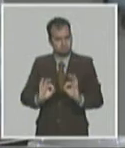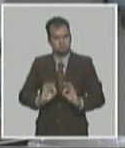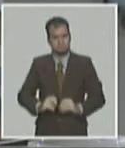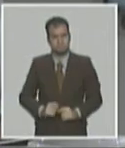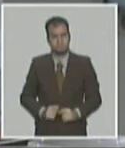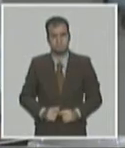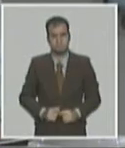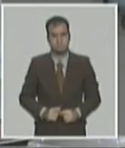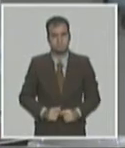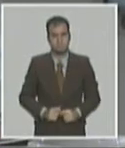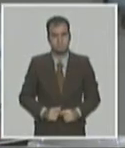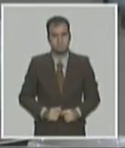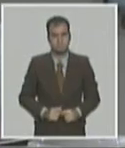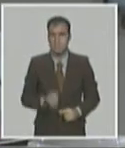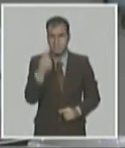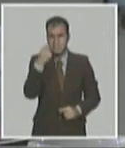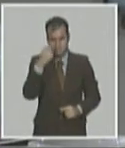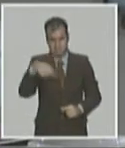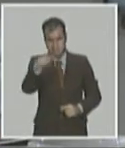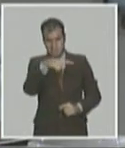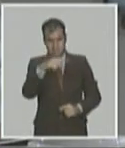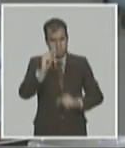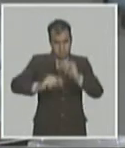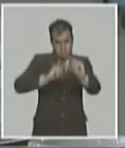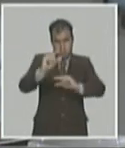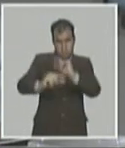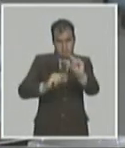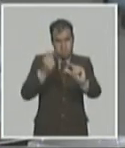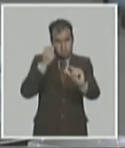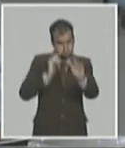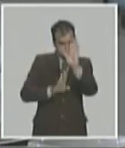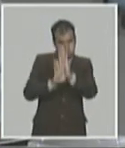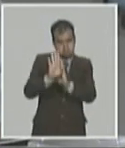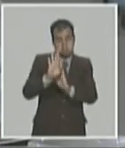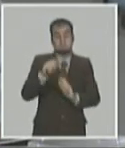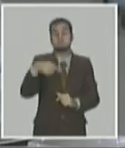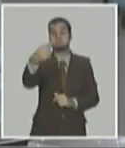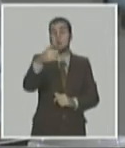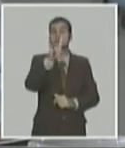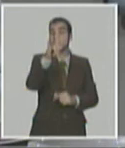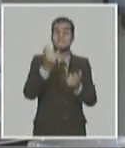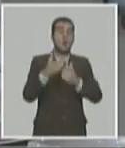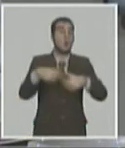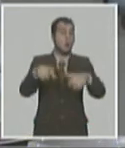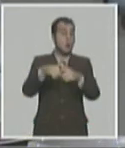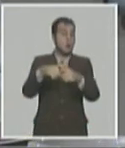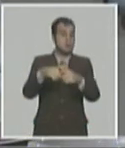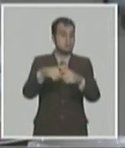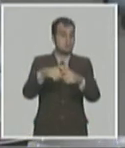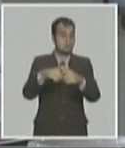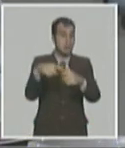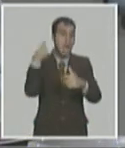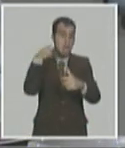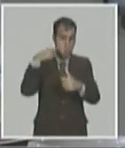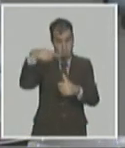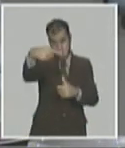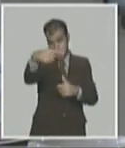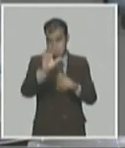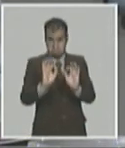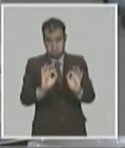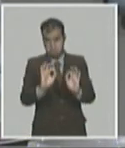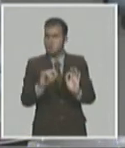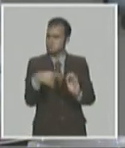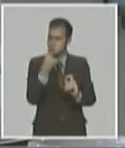dar la batalla para que cuando lleguemos al 9º Congreso lo podamos hacer exhibiendo resultados superiores